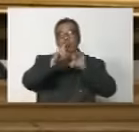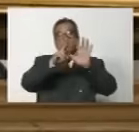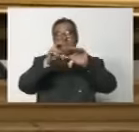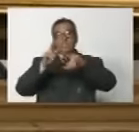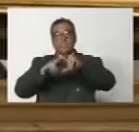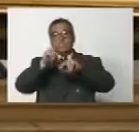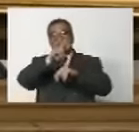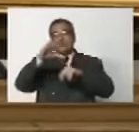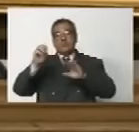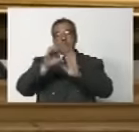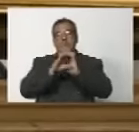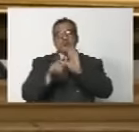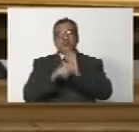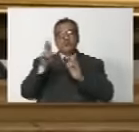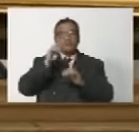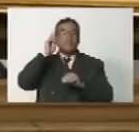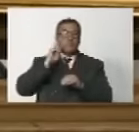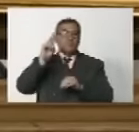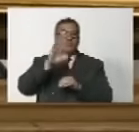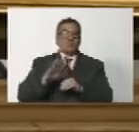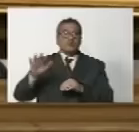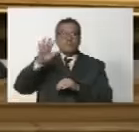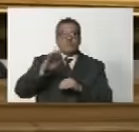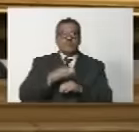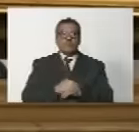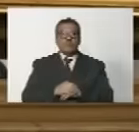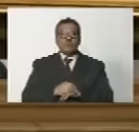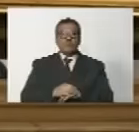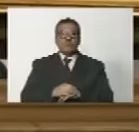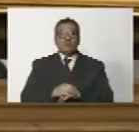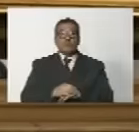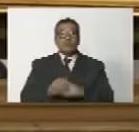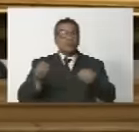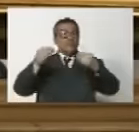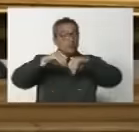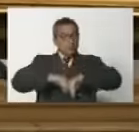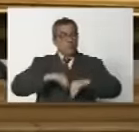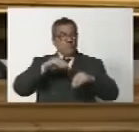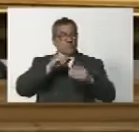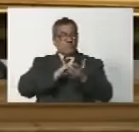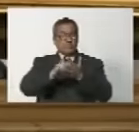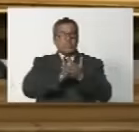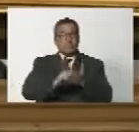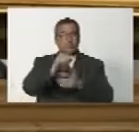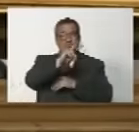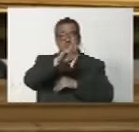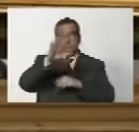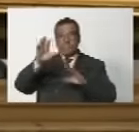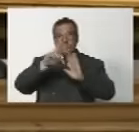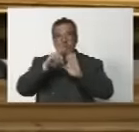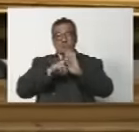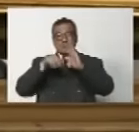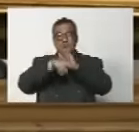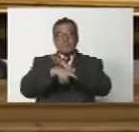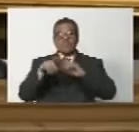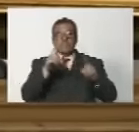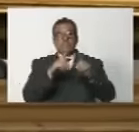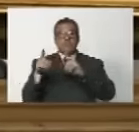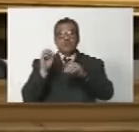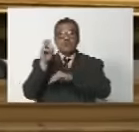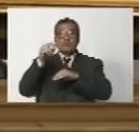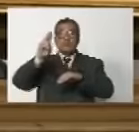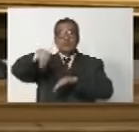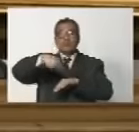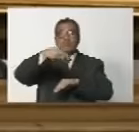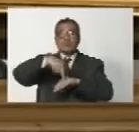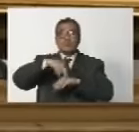187, numeral 20 de la Constitución de la República Bolivariana de Venezuela, en concordancia con lo establecido en el artículo 25 del Reglamento Interior y de